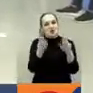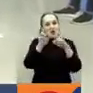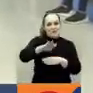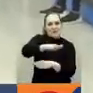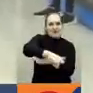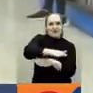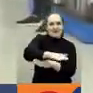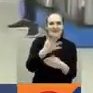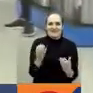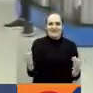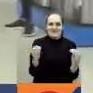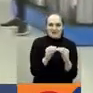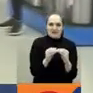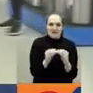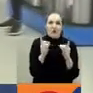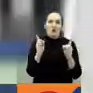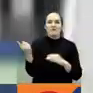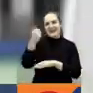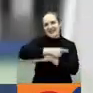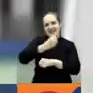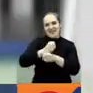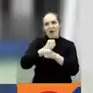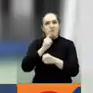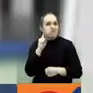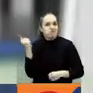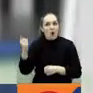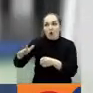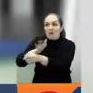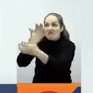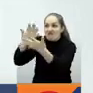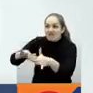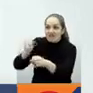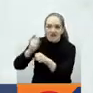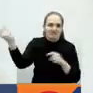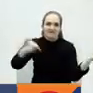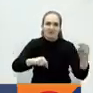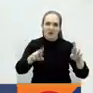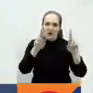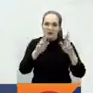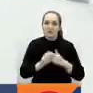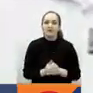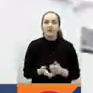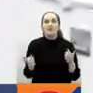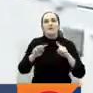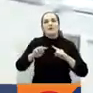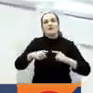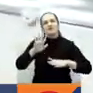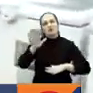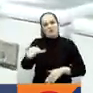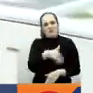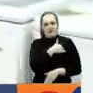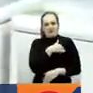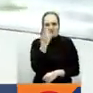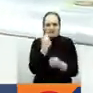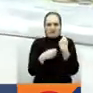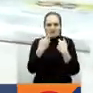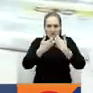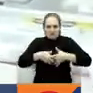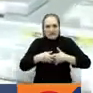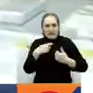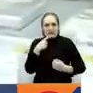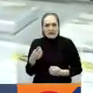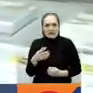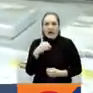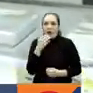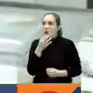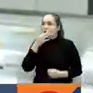tarde por temas que hoy es un día laboral. Y básicamente lo que dice la ministra de Industria y Turismo es que si hay algún tipo de denuncia